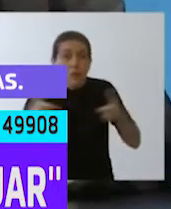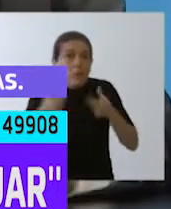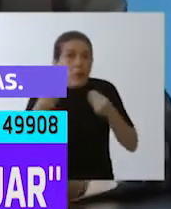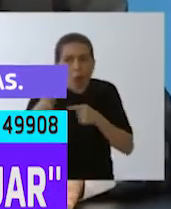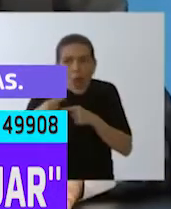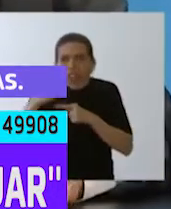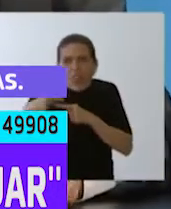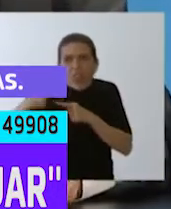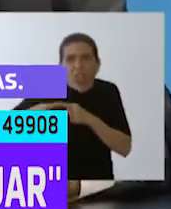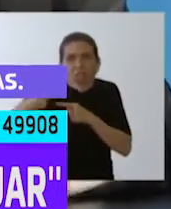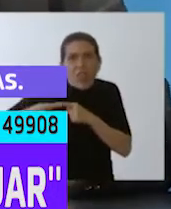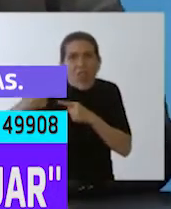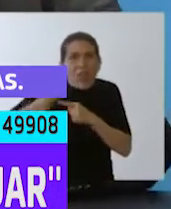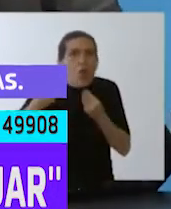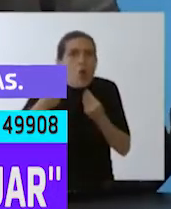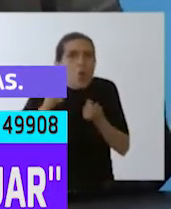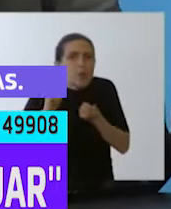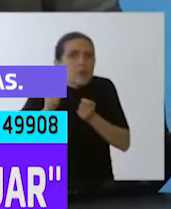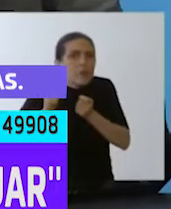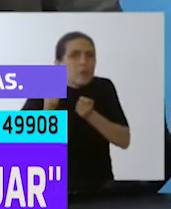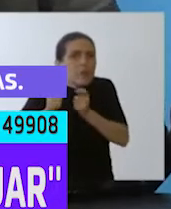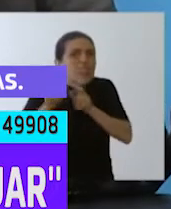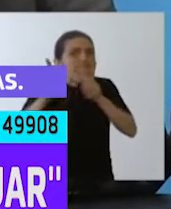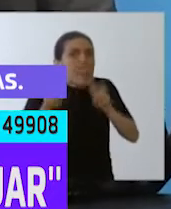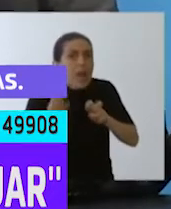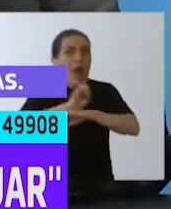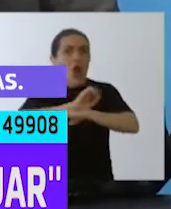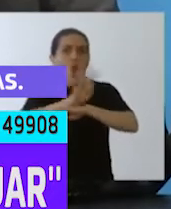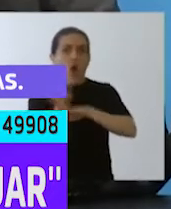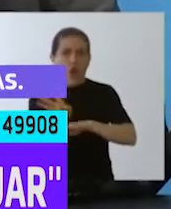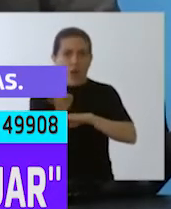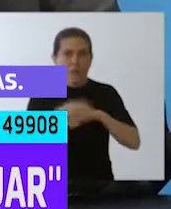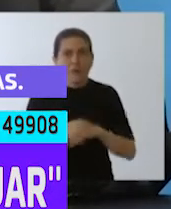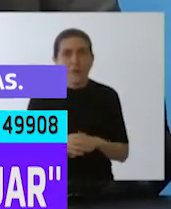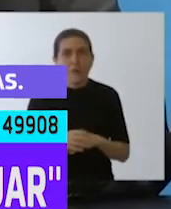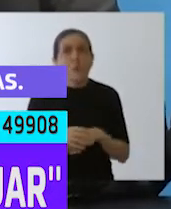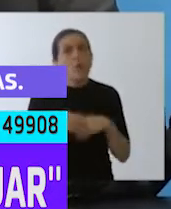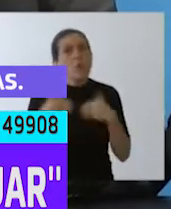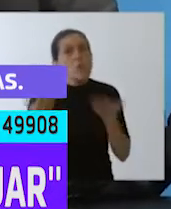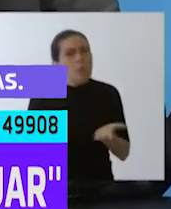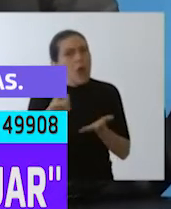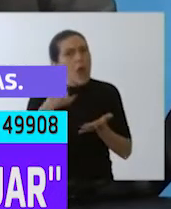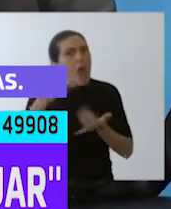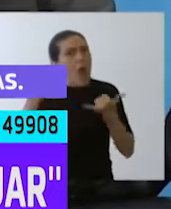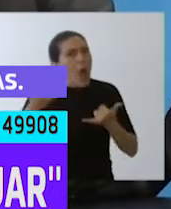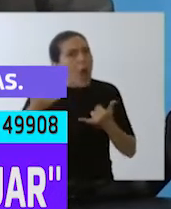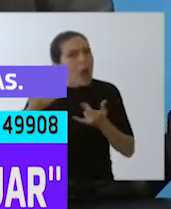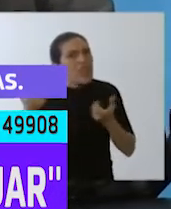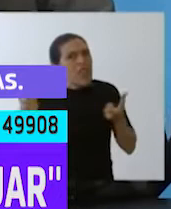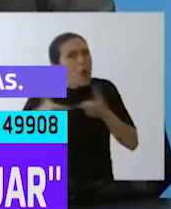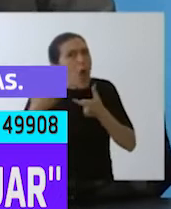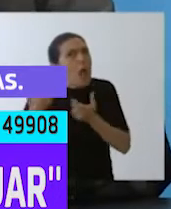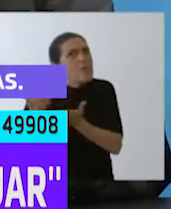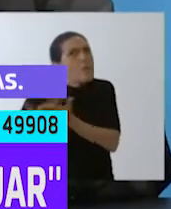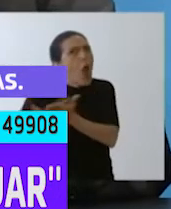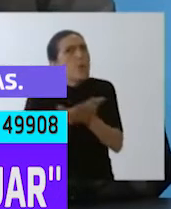temporada invernal vamos a tener que afrontar la pandemia sin vacuna. Doctora, así que eso también tiene que quedar claro. Queda claro.